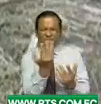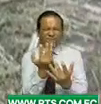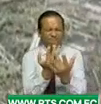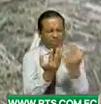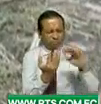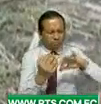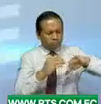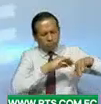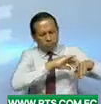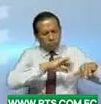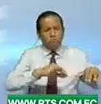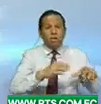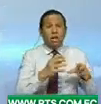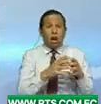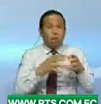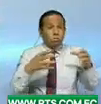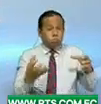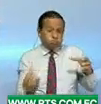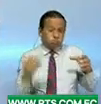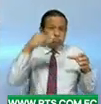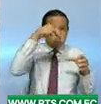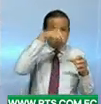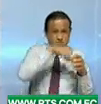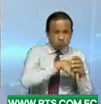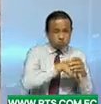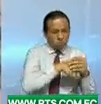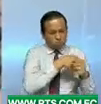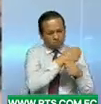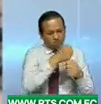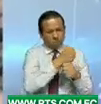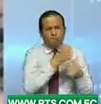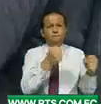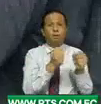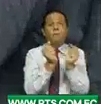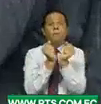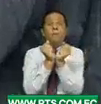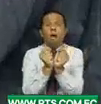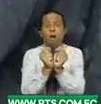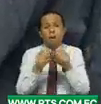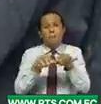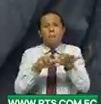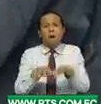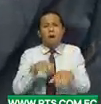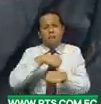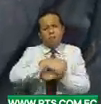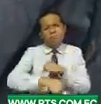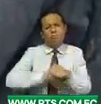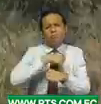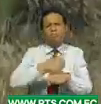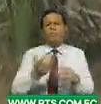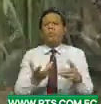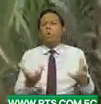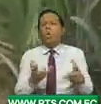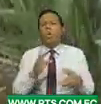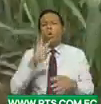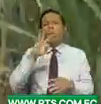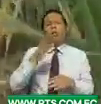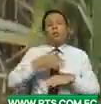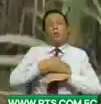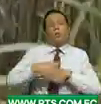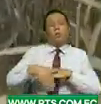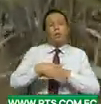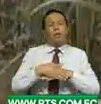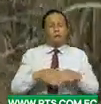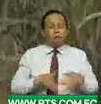yute. Sus piernas y su cuello estaban amarrados con dos cuerdas. Quienes viven en el sector del kilómetro 4.5 de la vía